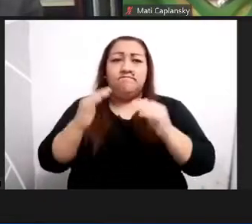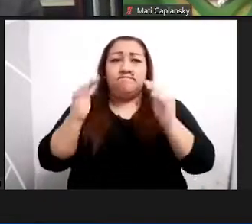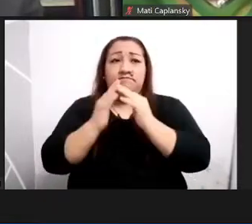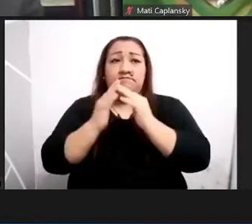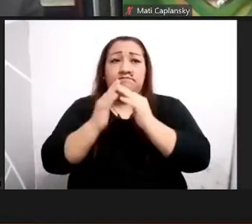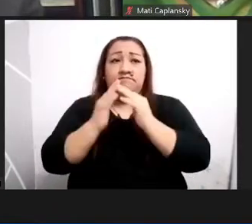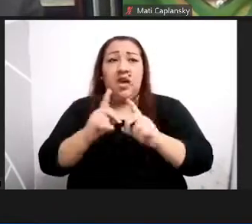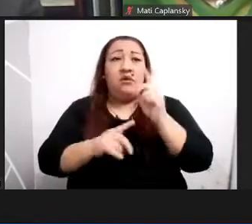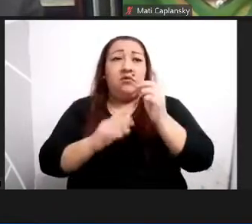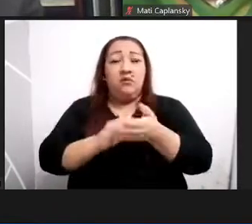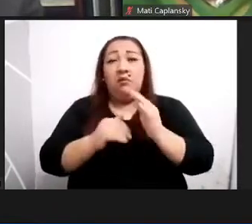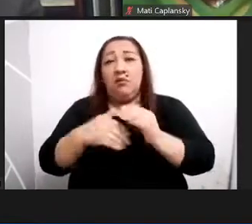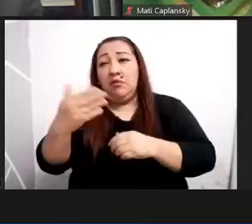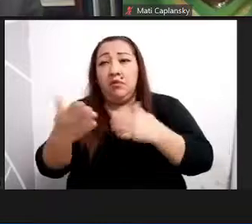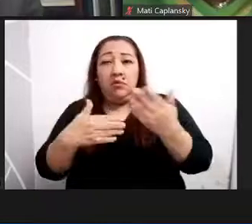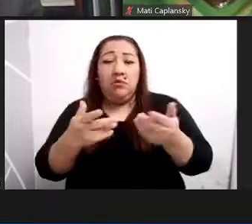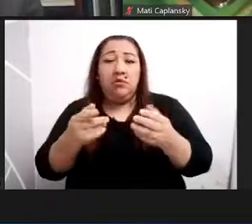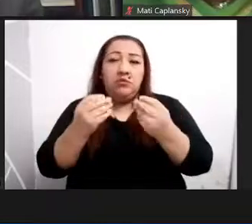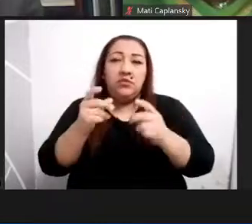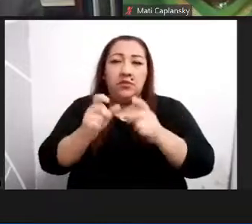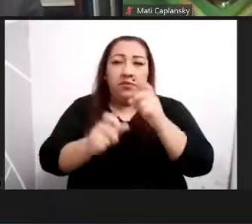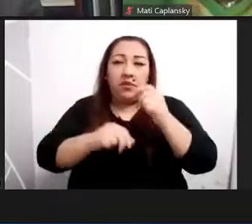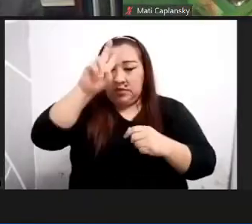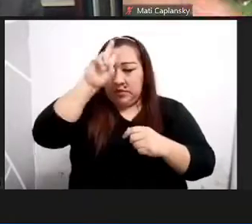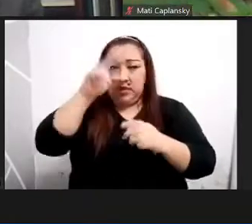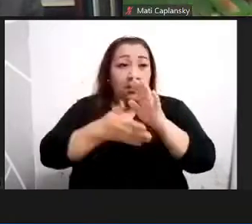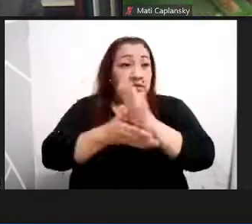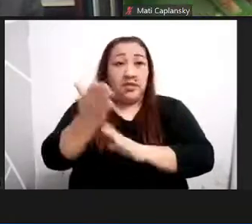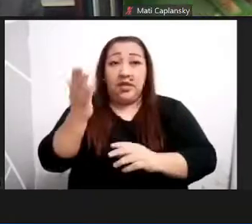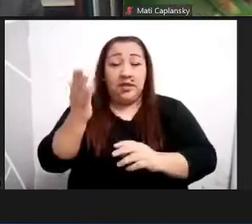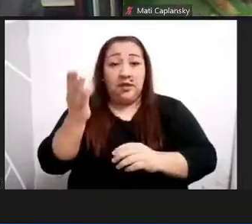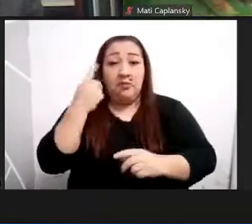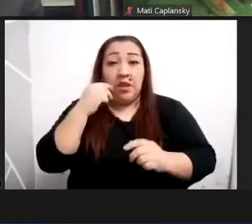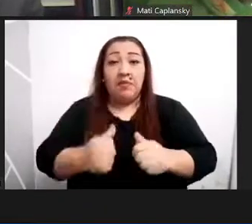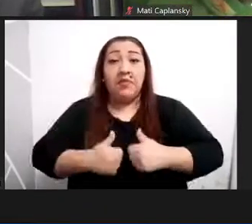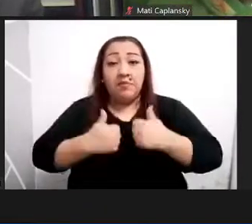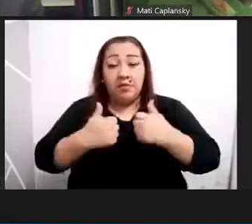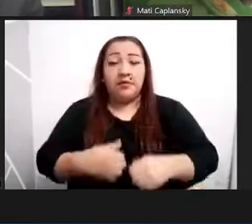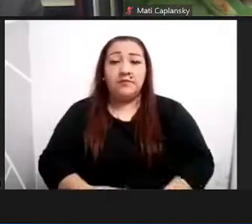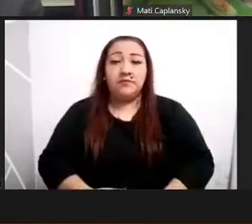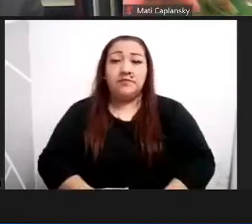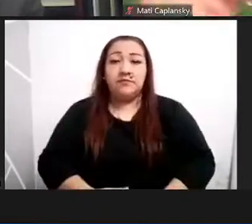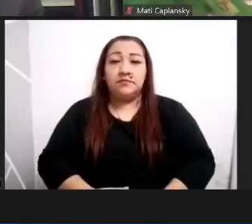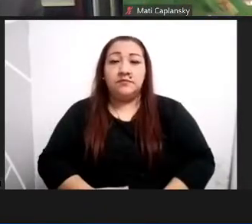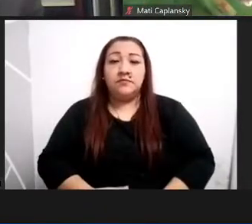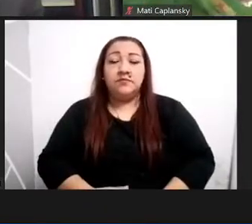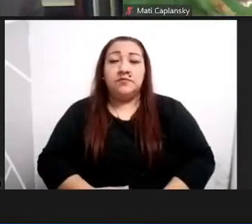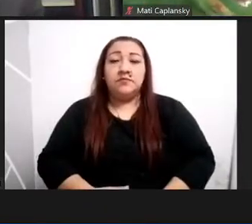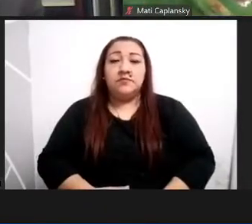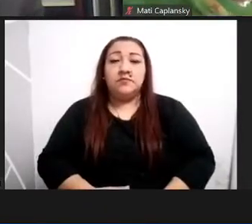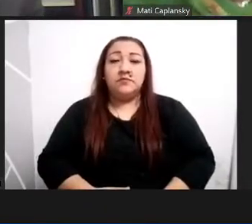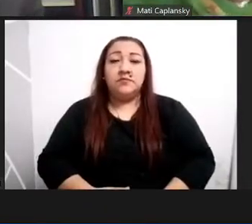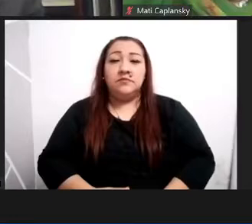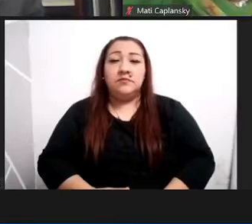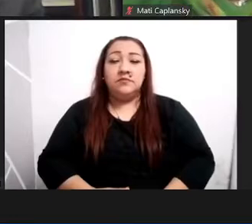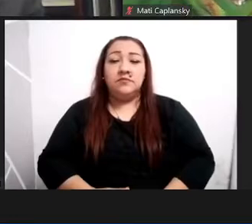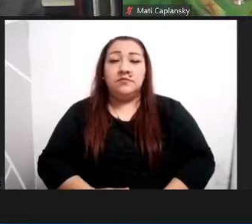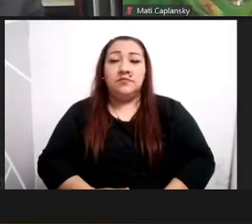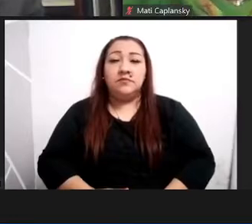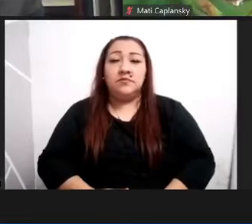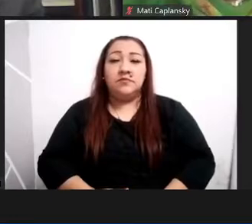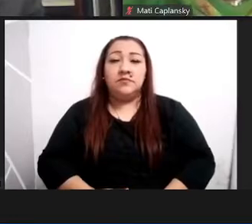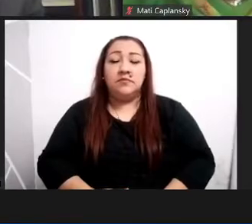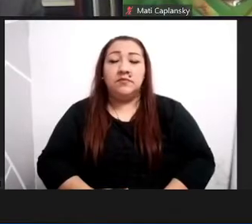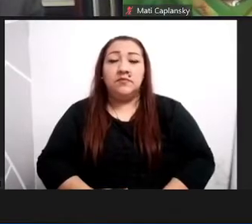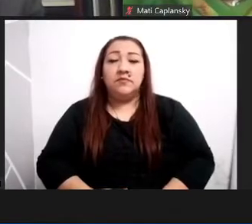porque muchos peruanos tienen que salir para vivir, ¿no? Salir a trabajar, pero los niños, los jóvenes, las